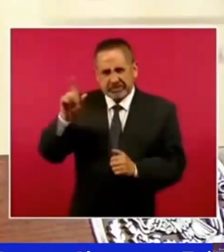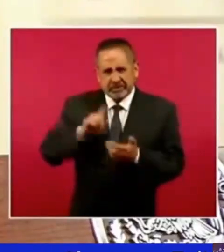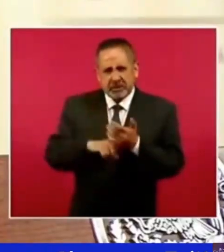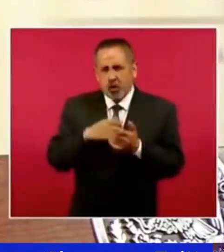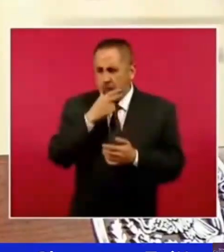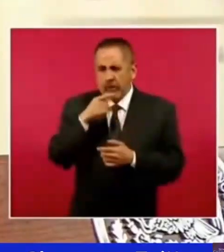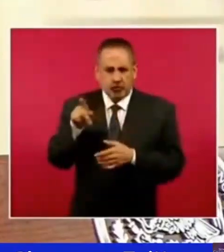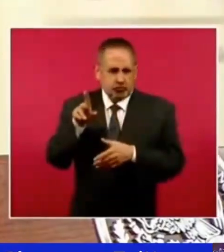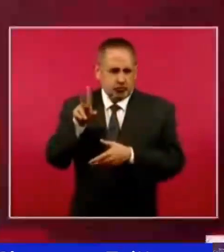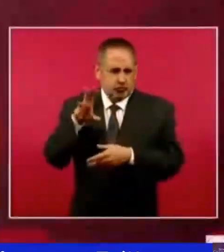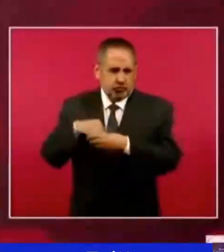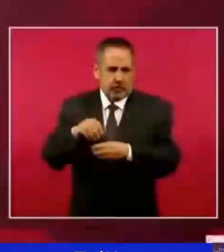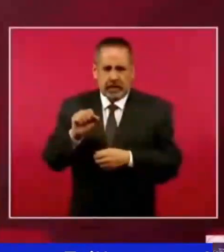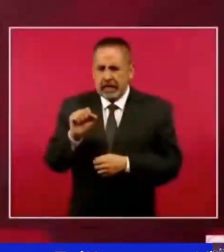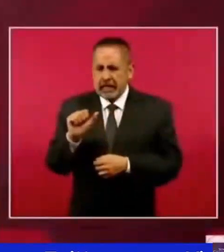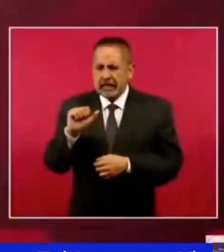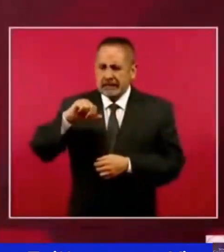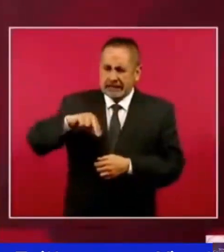sandinista,